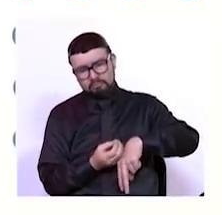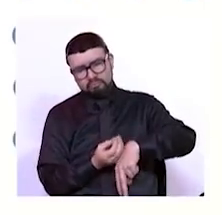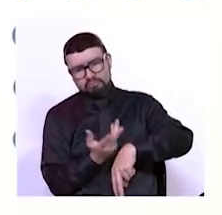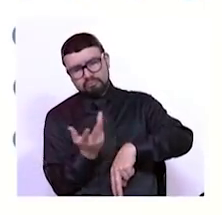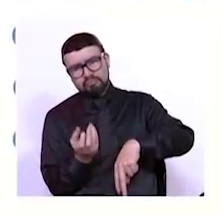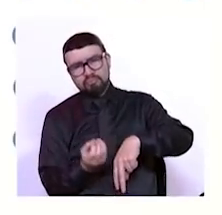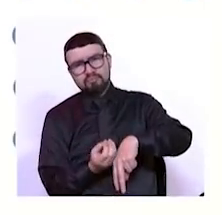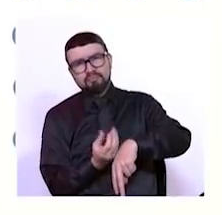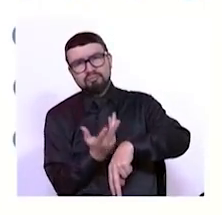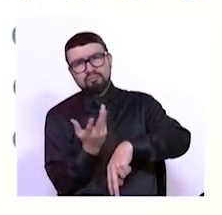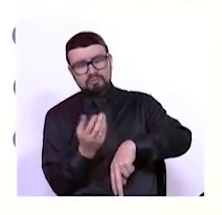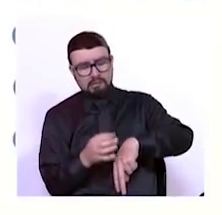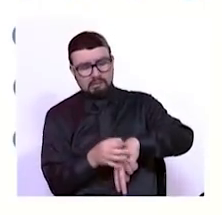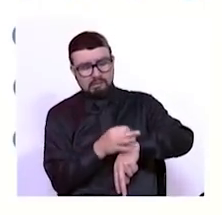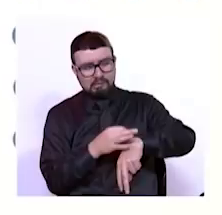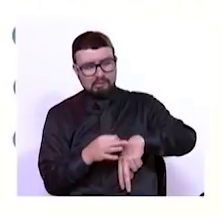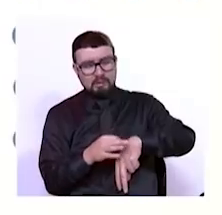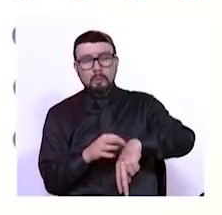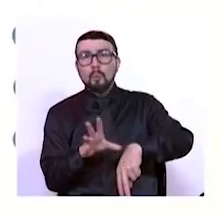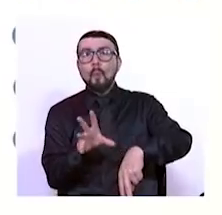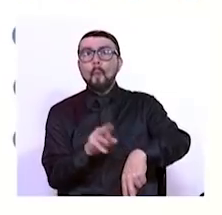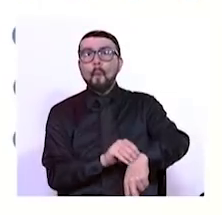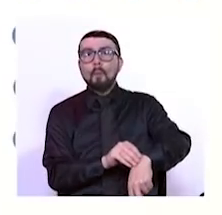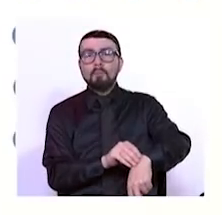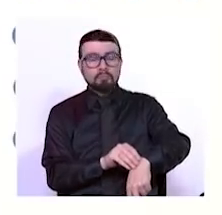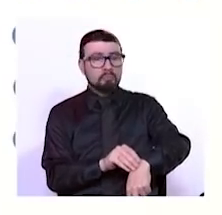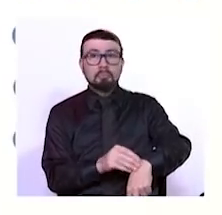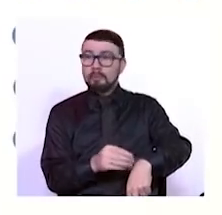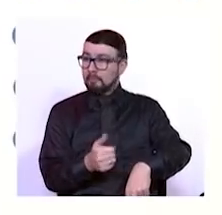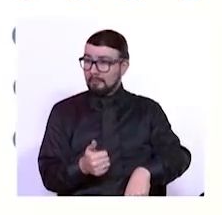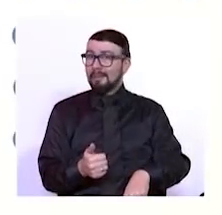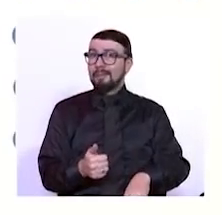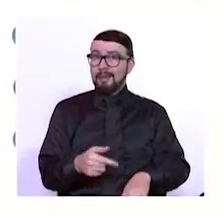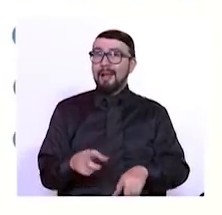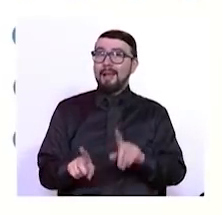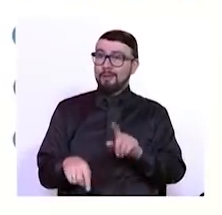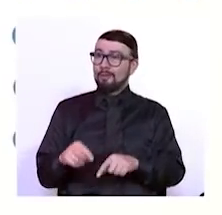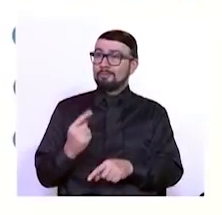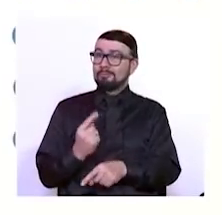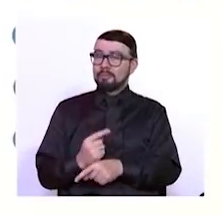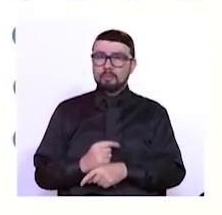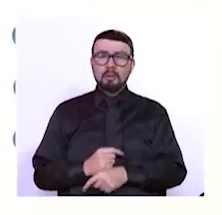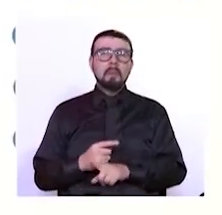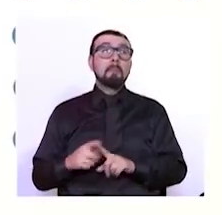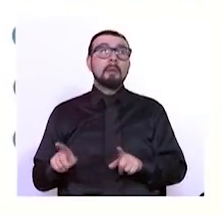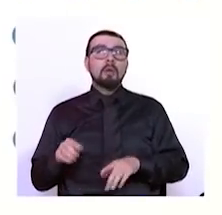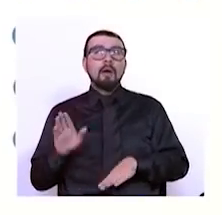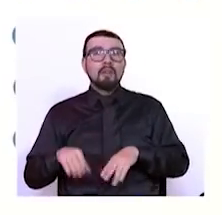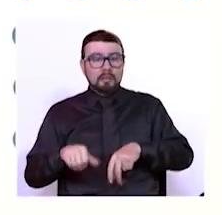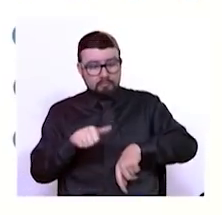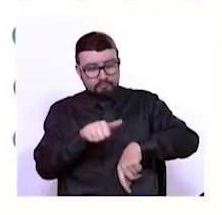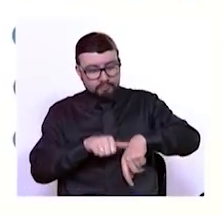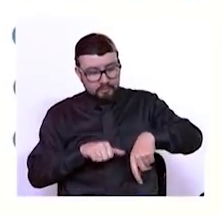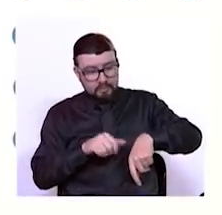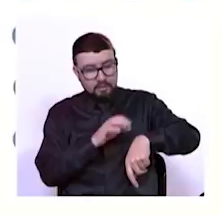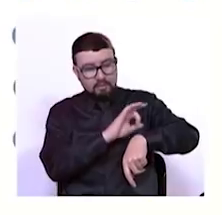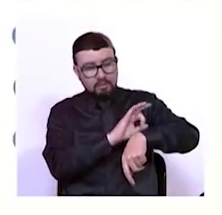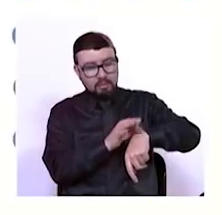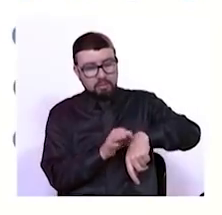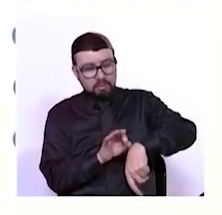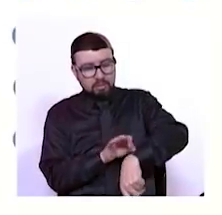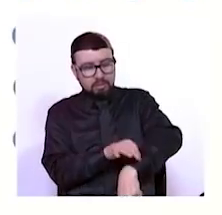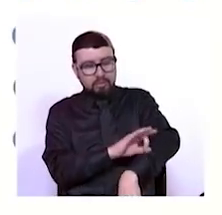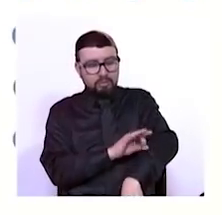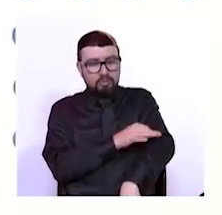herir la vena y sacar el trombo, ella se colapsaba y se cerraba, en algunos casos. En otros casos el trombo se movilizaba, iba a dar al